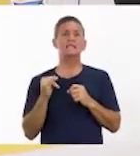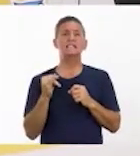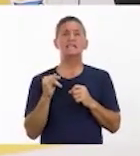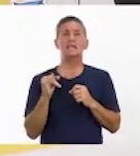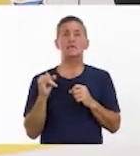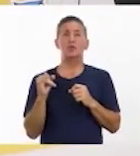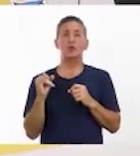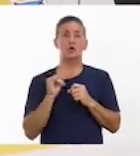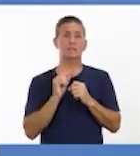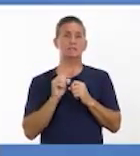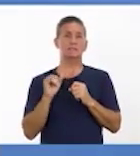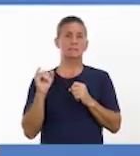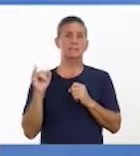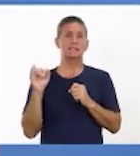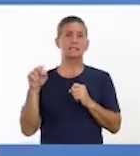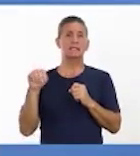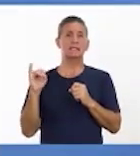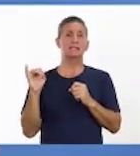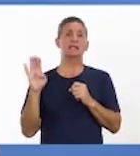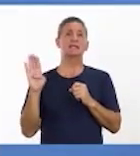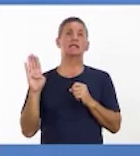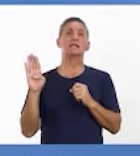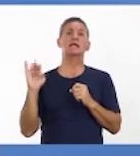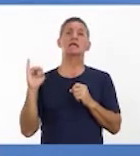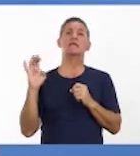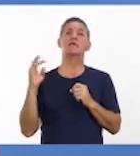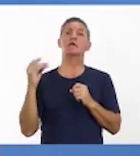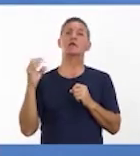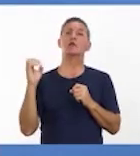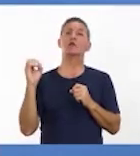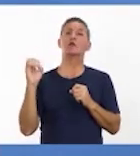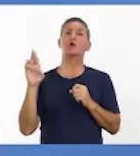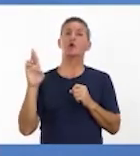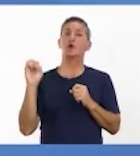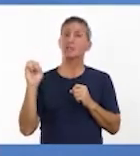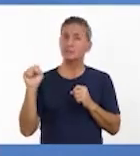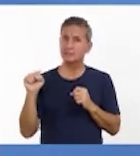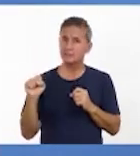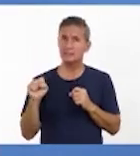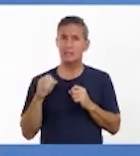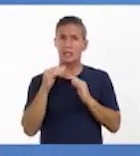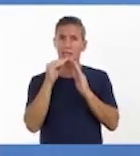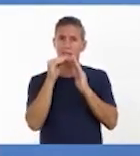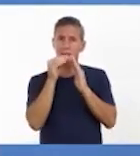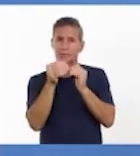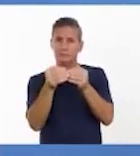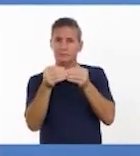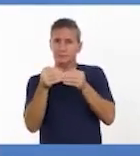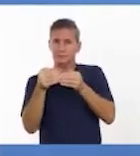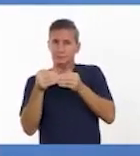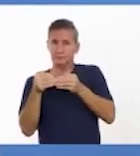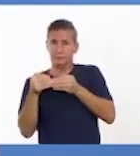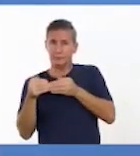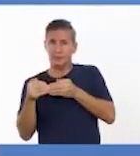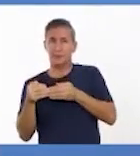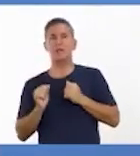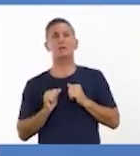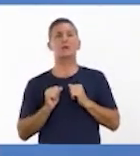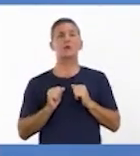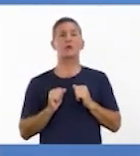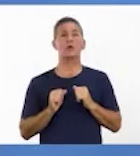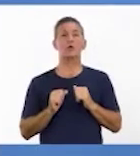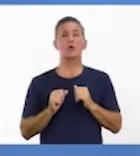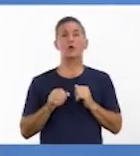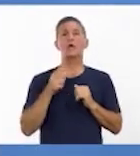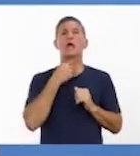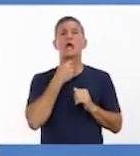llaman inhibidores y estas retardan la velocidad de las reacciones. Estos inhibidores, por ejemplo,